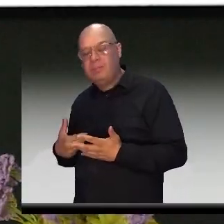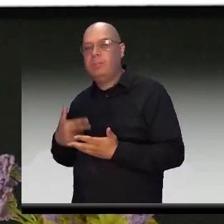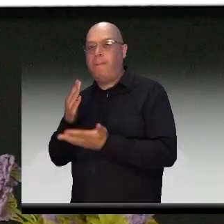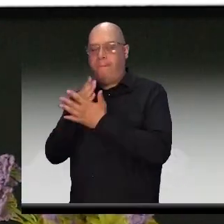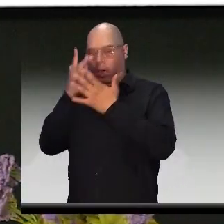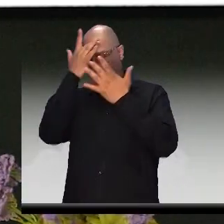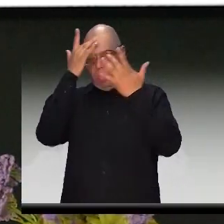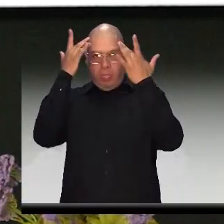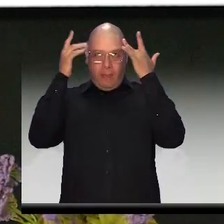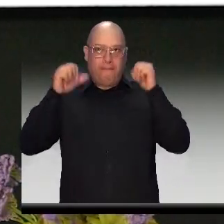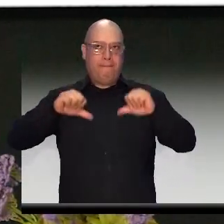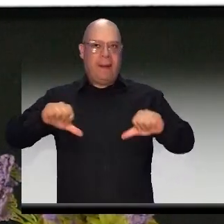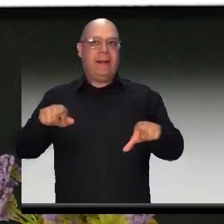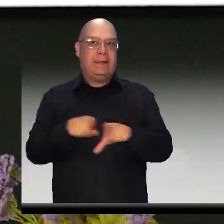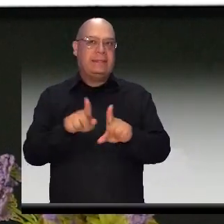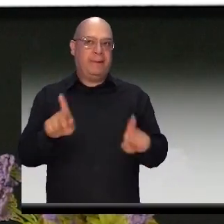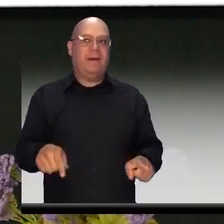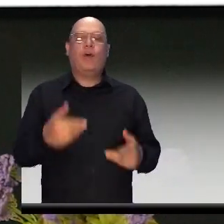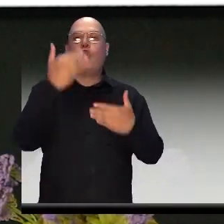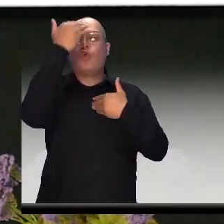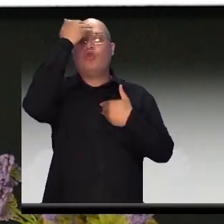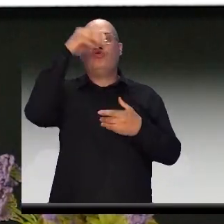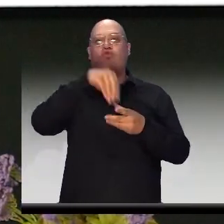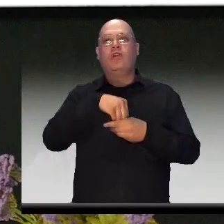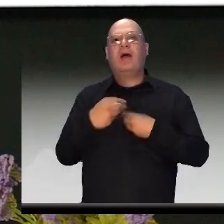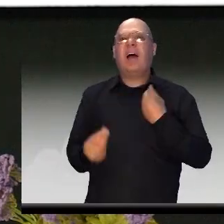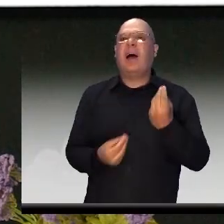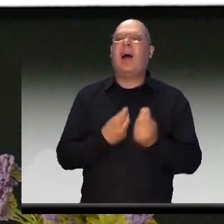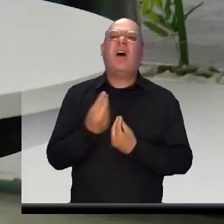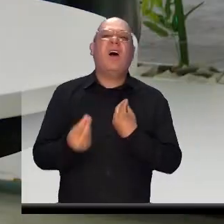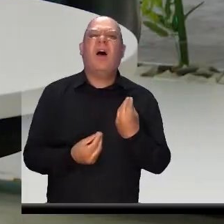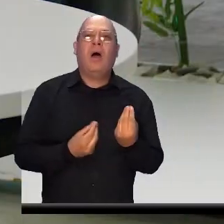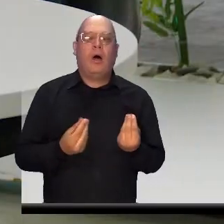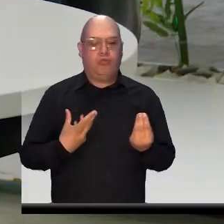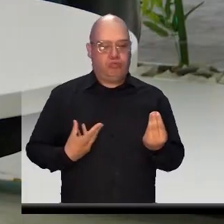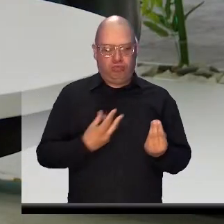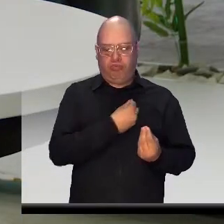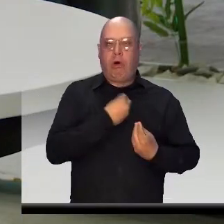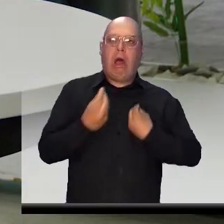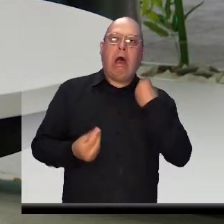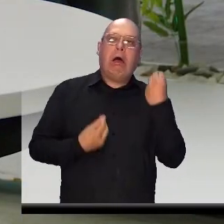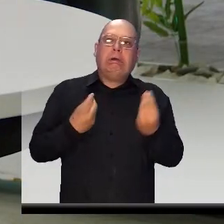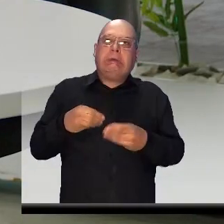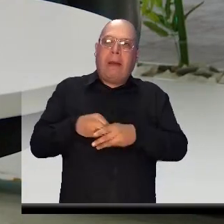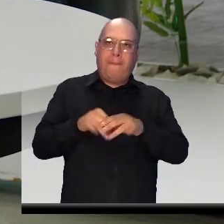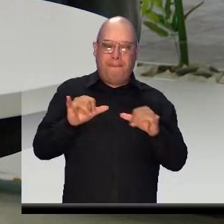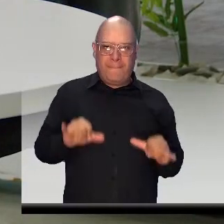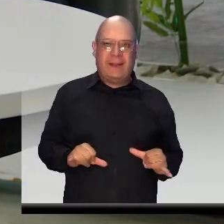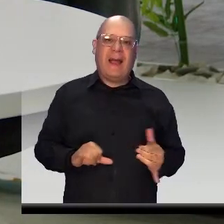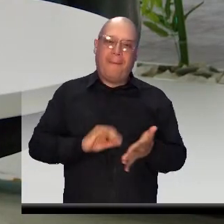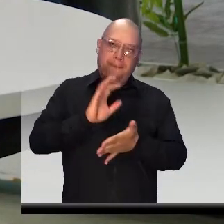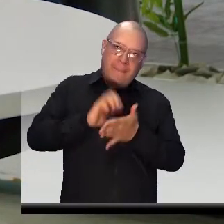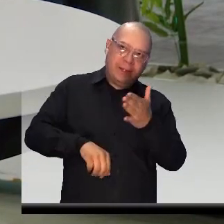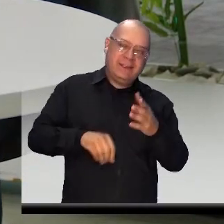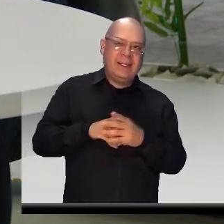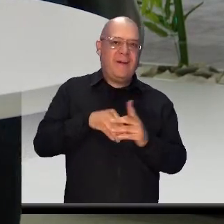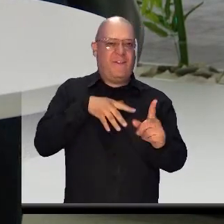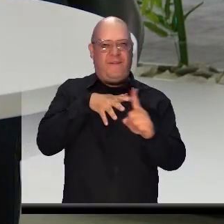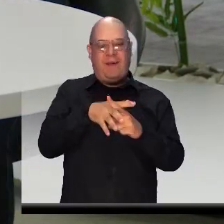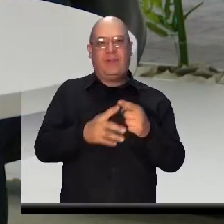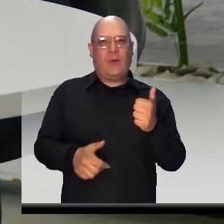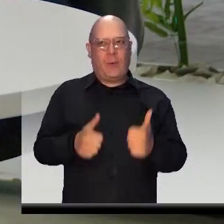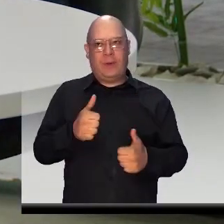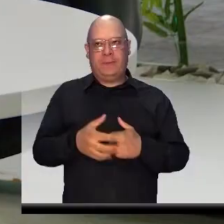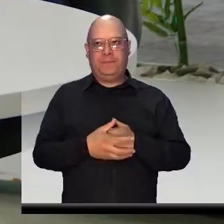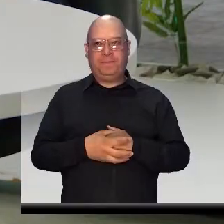Y teniendo conciencia sobre esto, ¿qué acciones pequeñas y grandes podemos tener para poder mitigar estos efectos del cambio climático? Ah, bueno, y